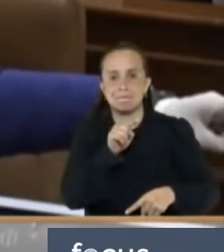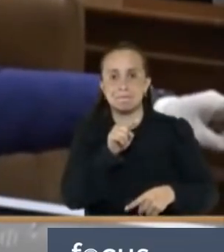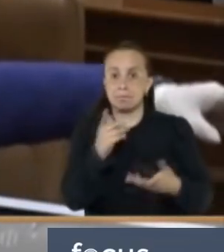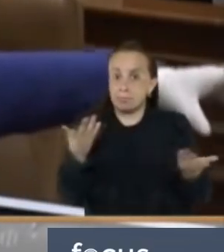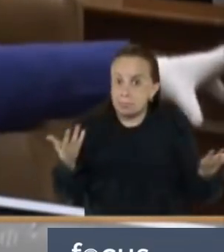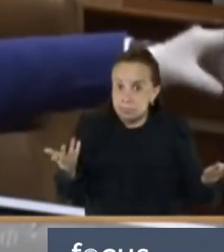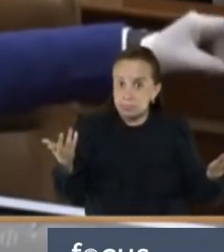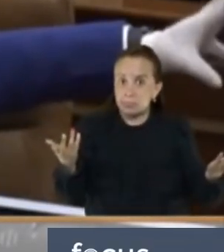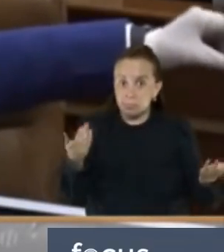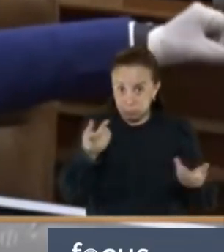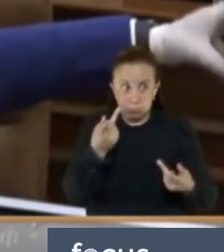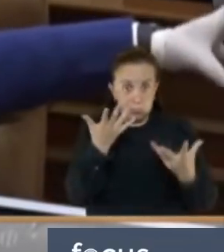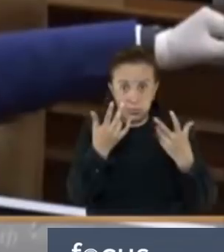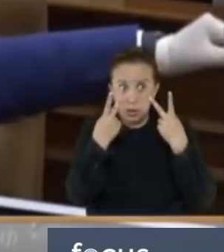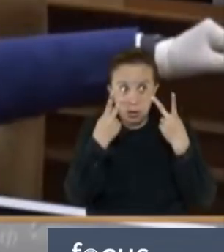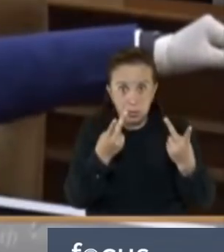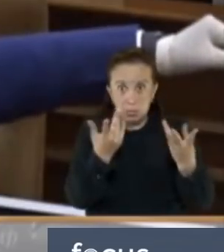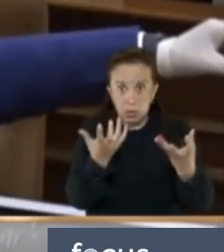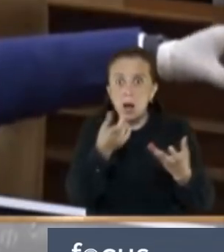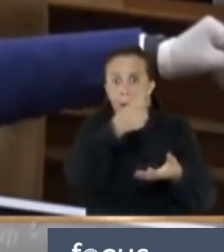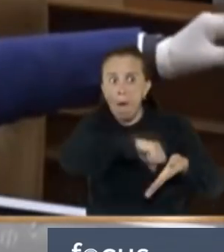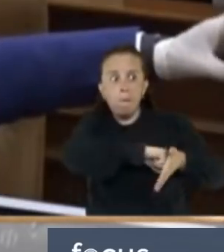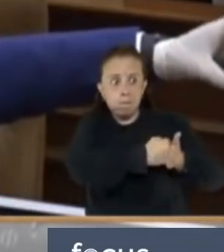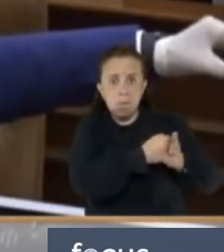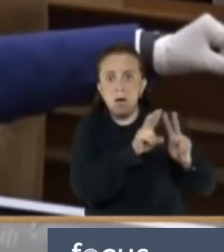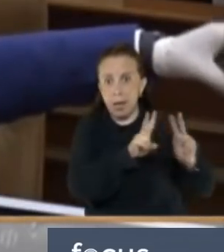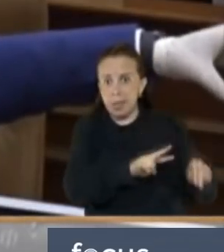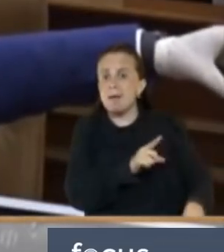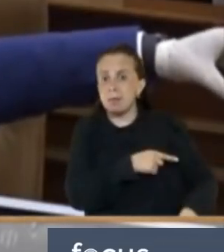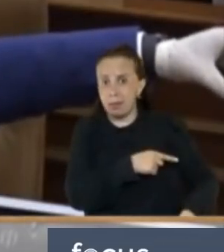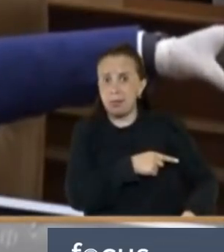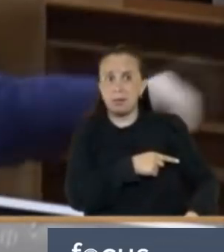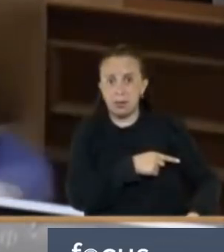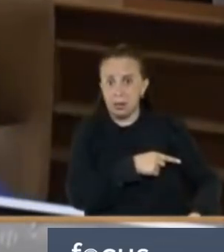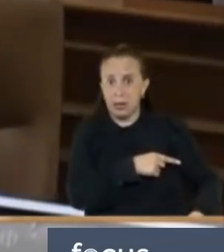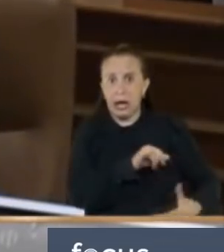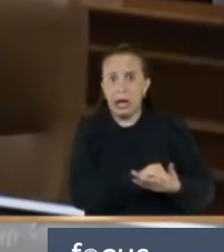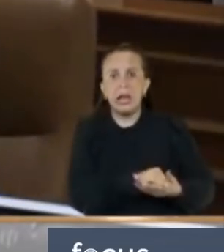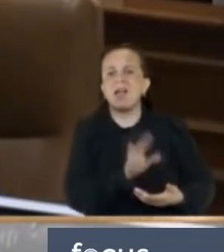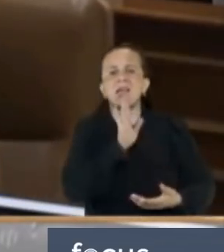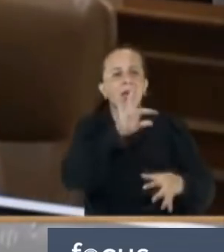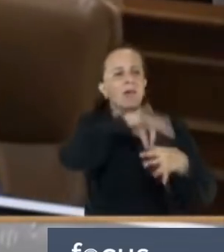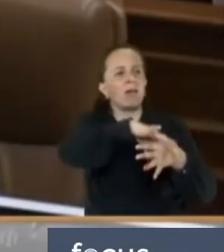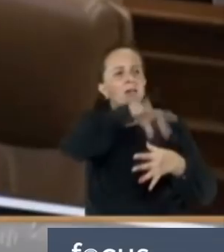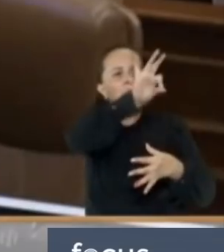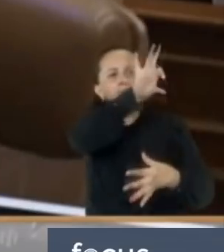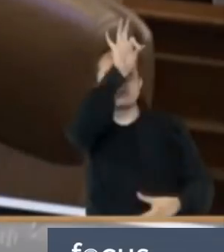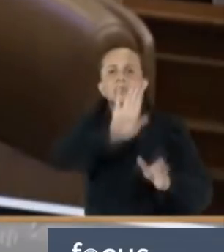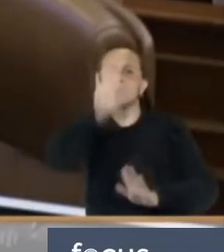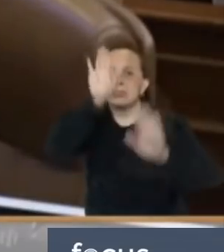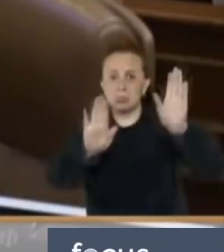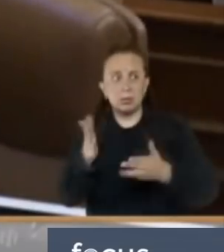en internet hoy, si ustedes quieren verlo, ahí está. Está quién fue elegido. ¿Por qué no nos permitieron hacer